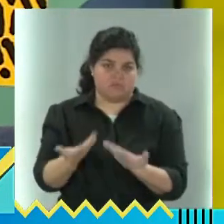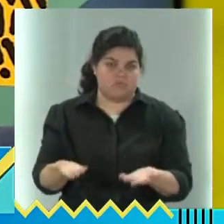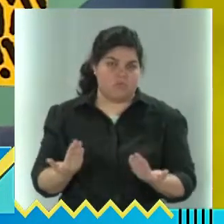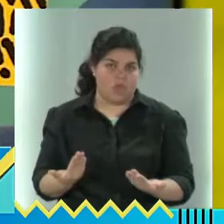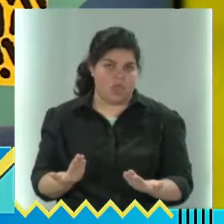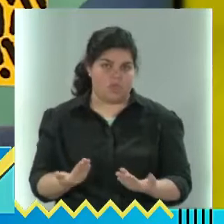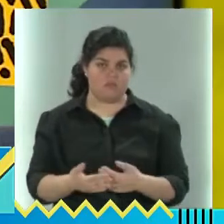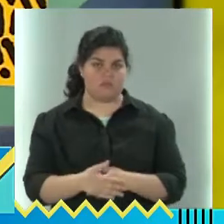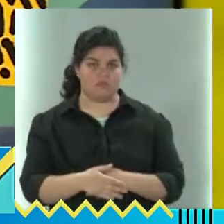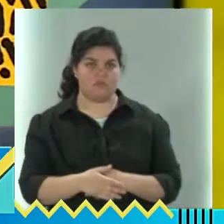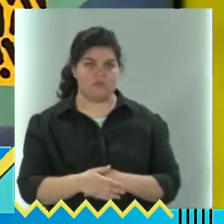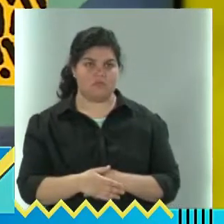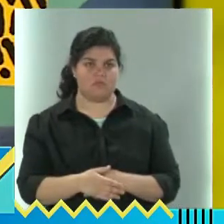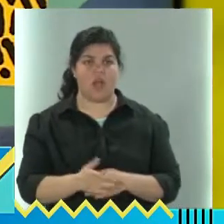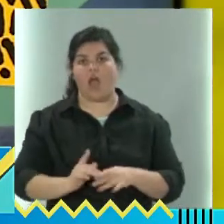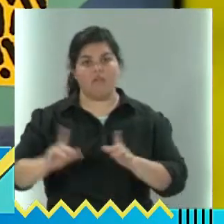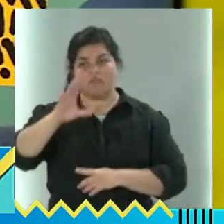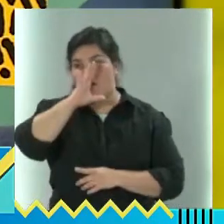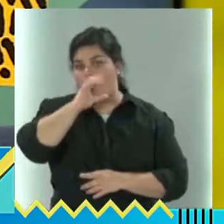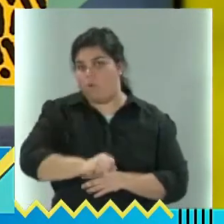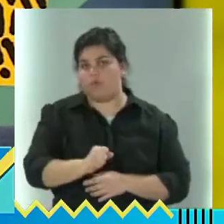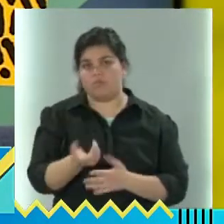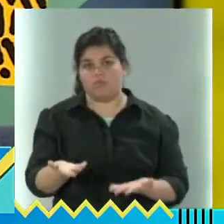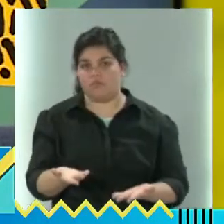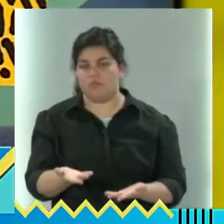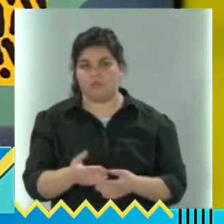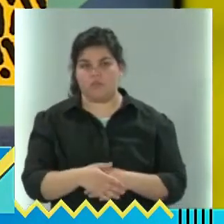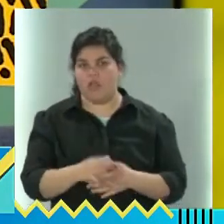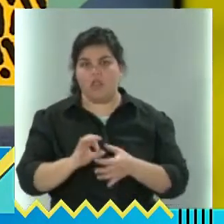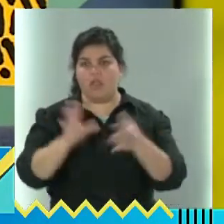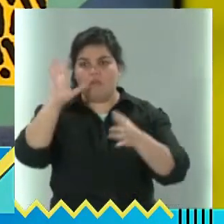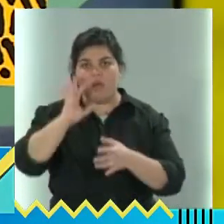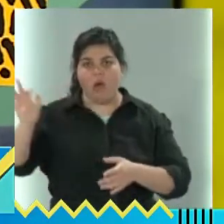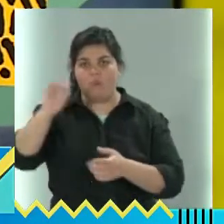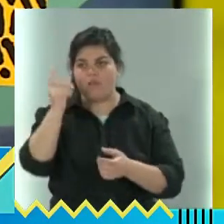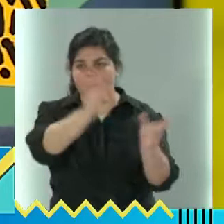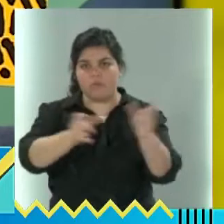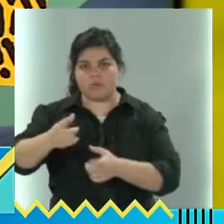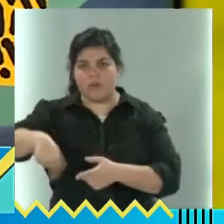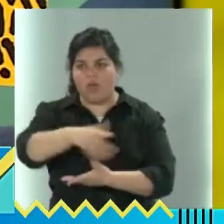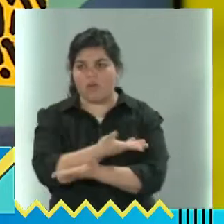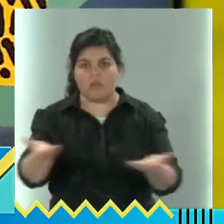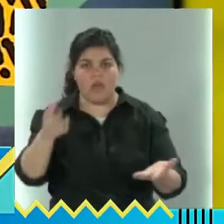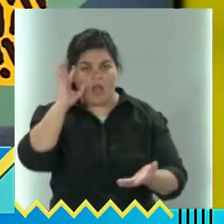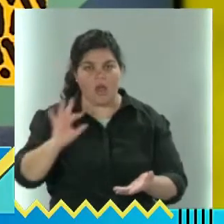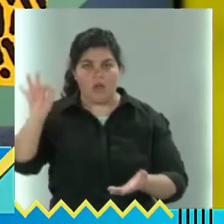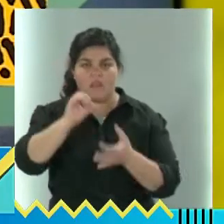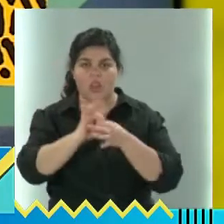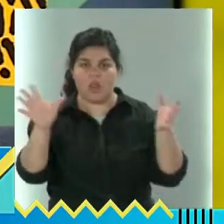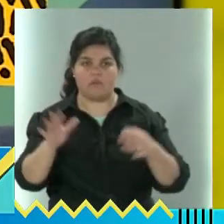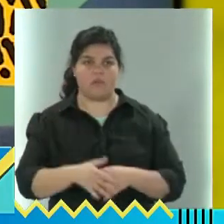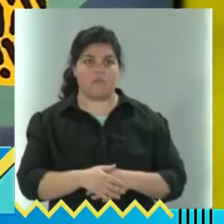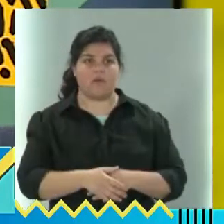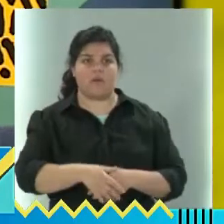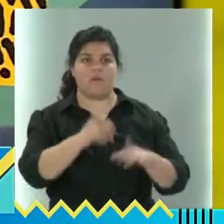algún grado de, bueno, soportar porque es la libertad de expresión de la gente. Pero creo que la defensa de los docentes, que ha sido muy